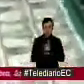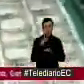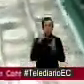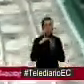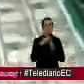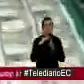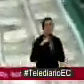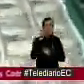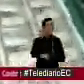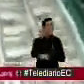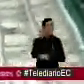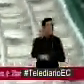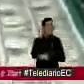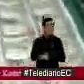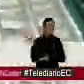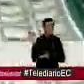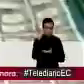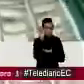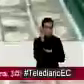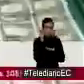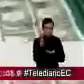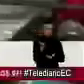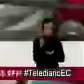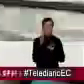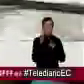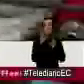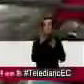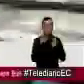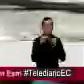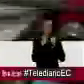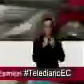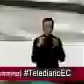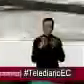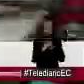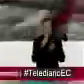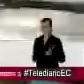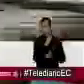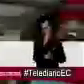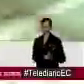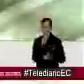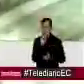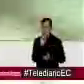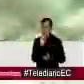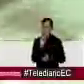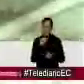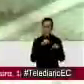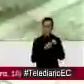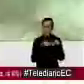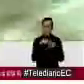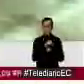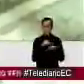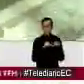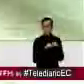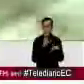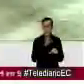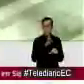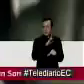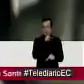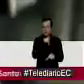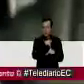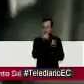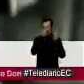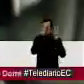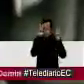de Rentas Internas, es nuestra representante. El CIAT es un organismo internacional público que provee asistencia técnica especializada para